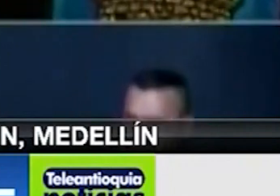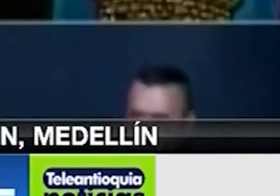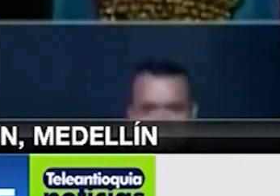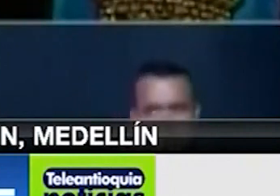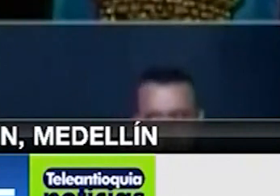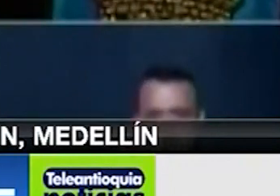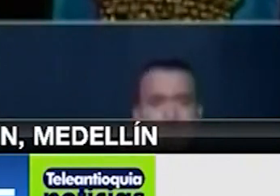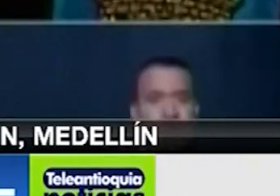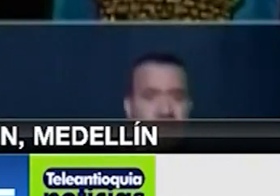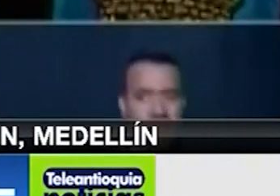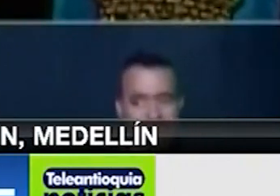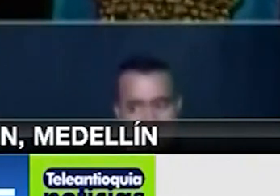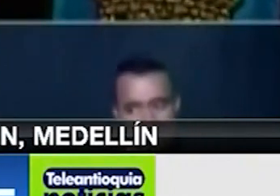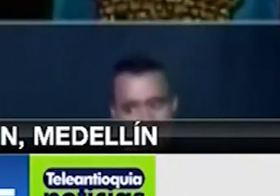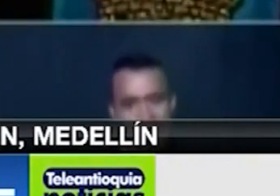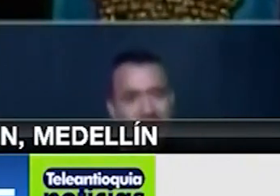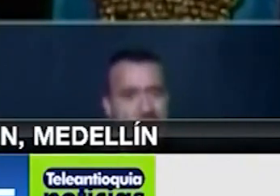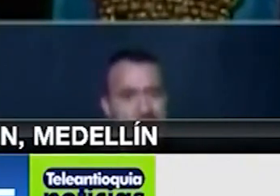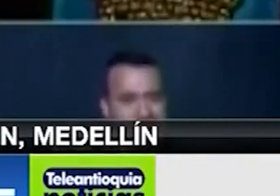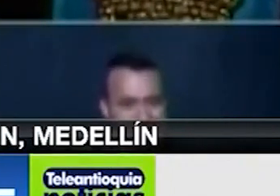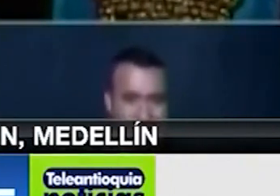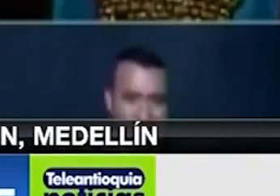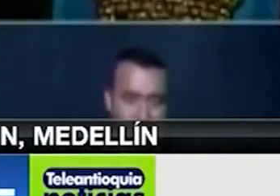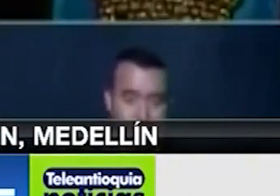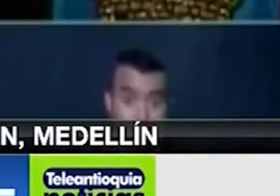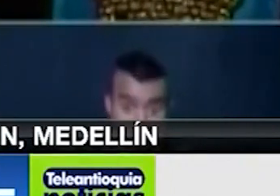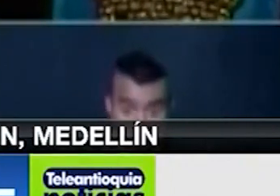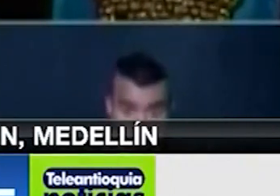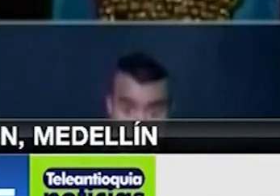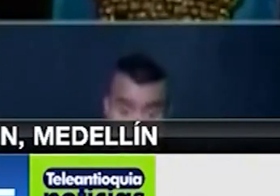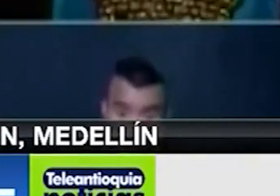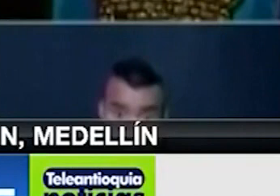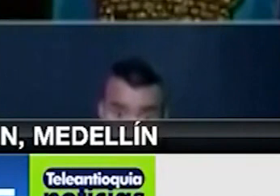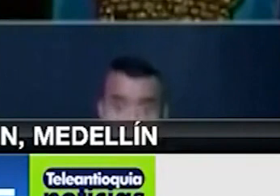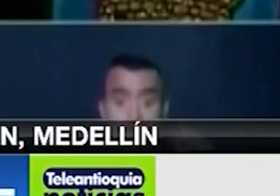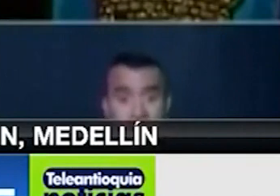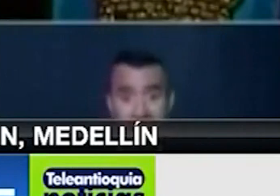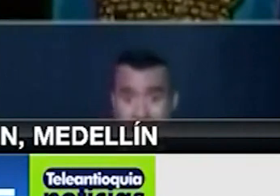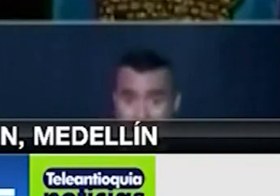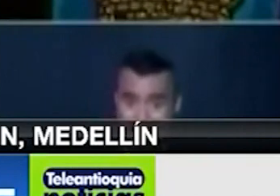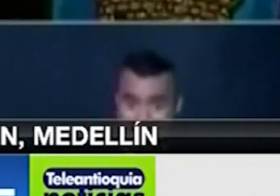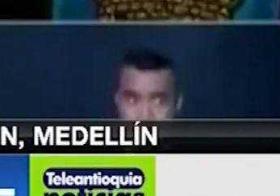de cercanías y los diseños para la segunda línea del metro.